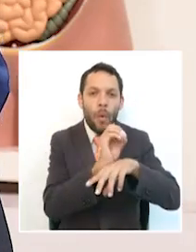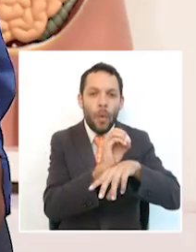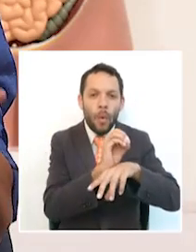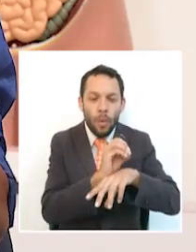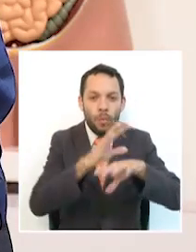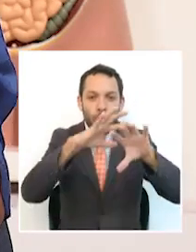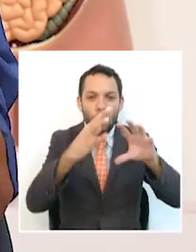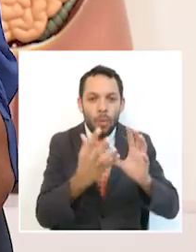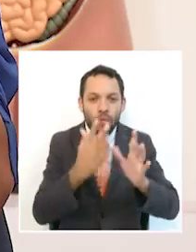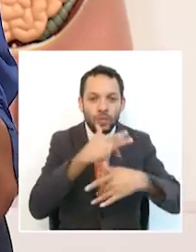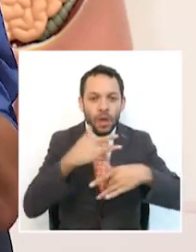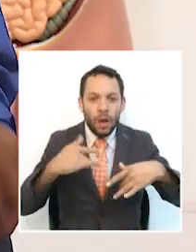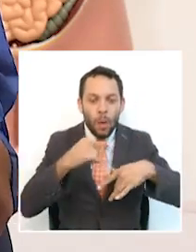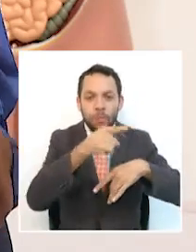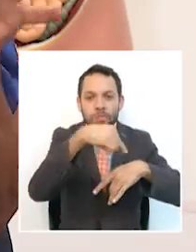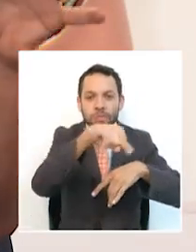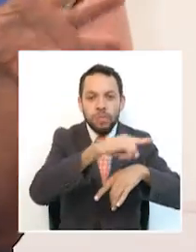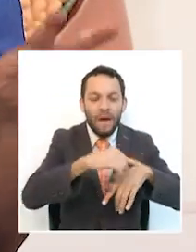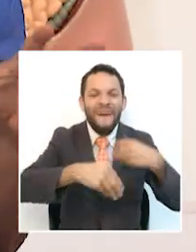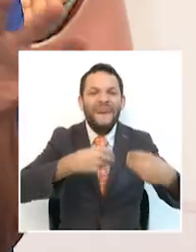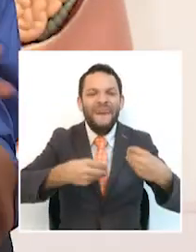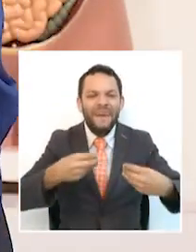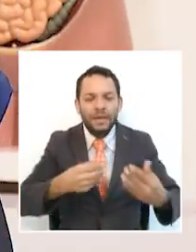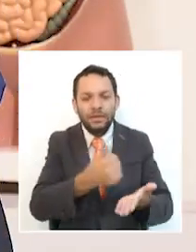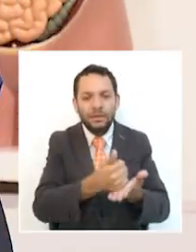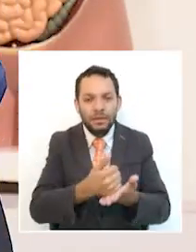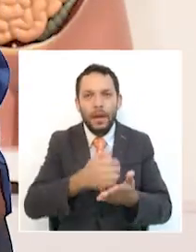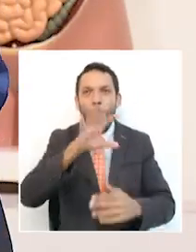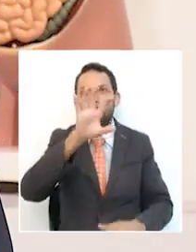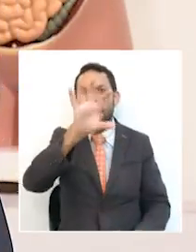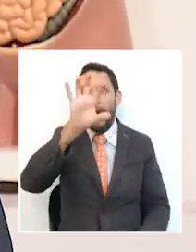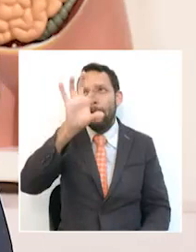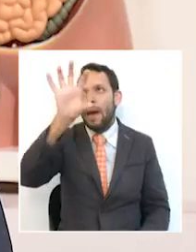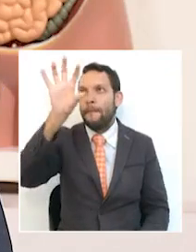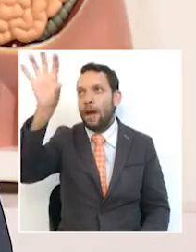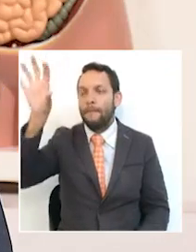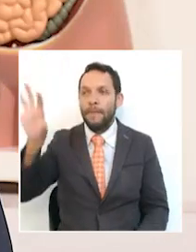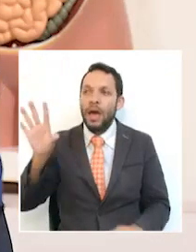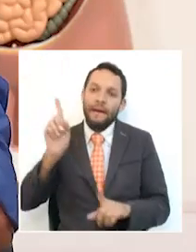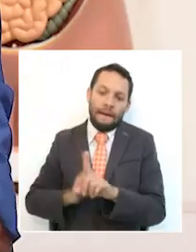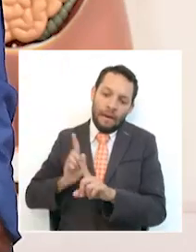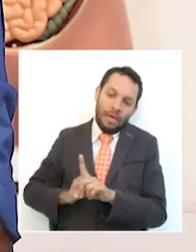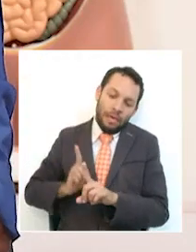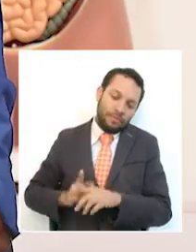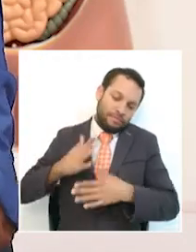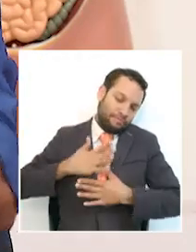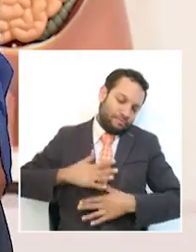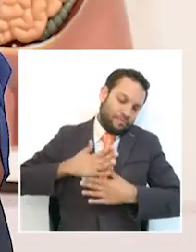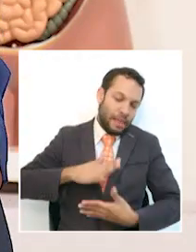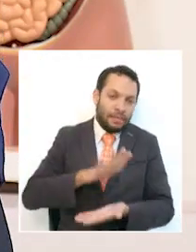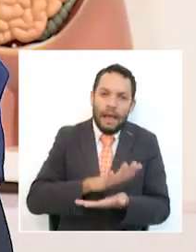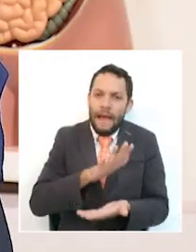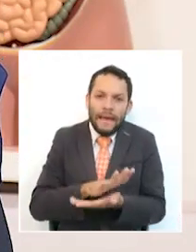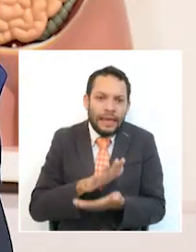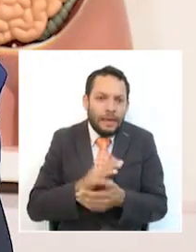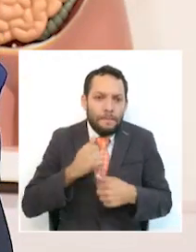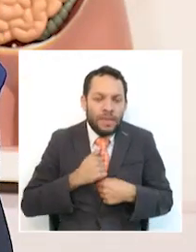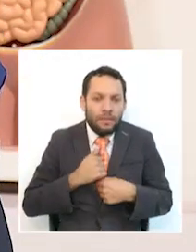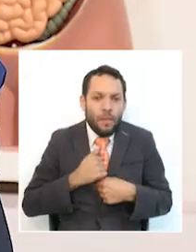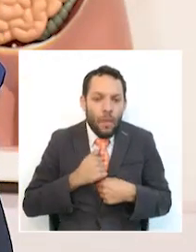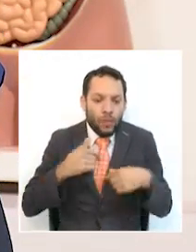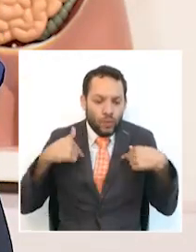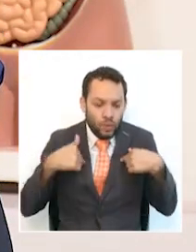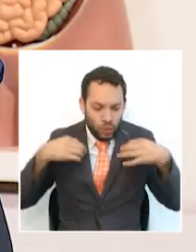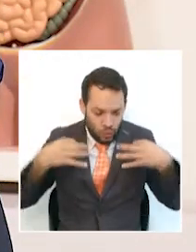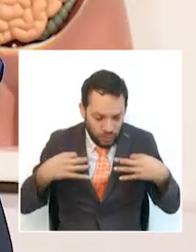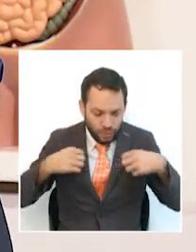cada cual lleva un proceso cada país le toca lo que le toque cada persona le toca lo que le toca si yo estoy en un nivel de frecuencia